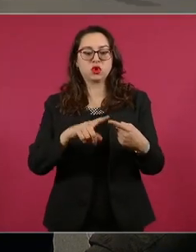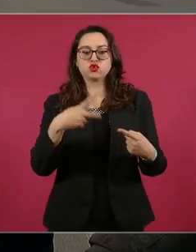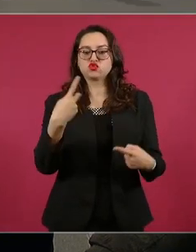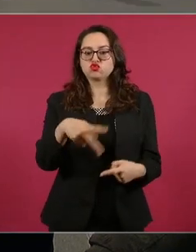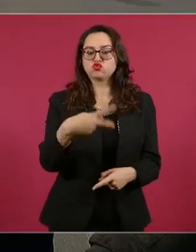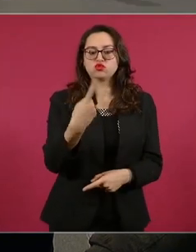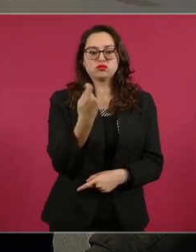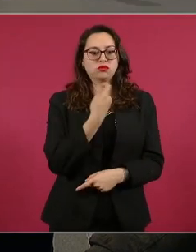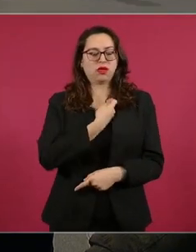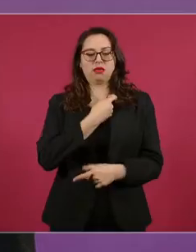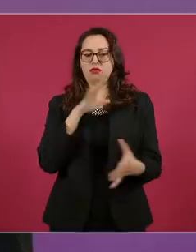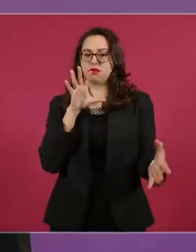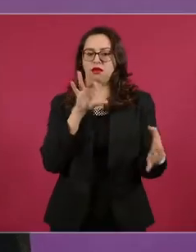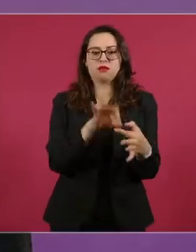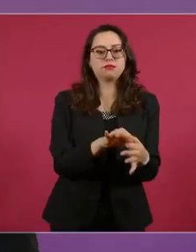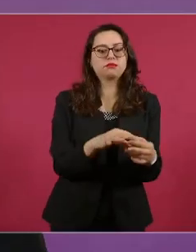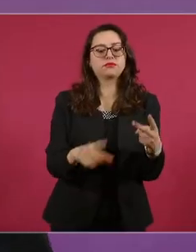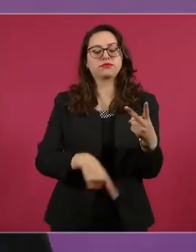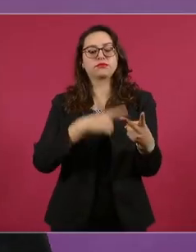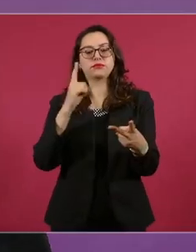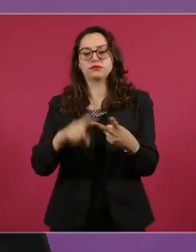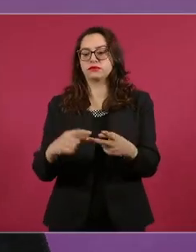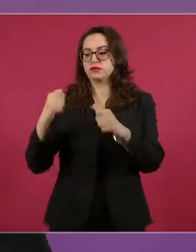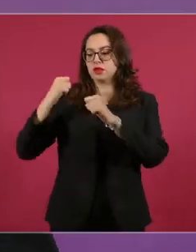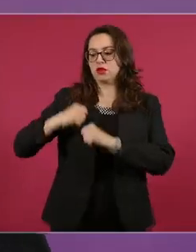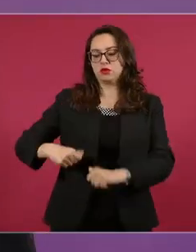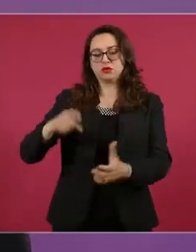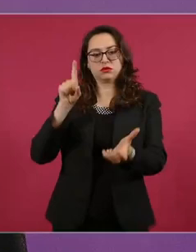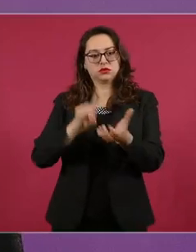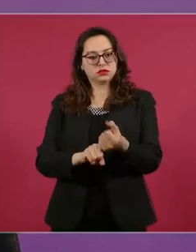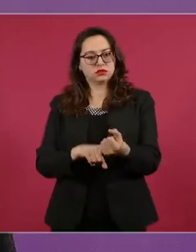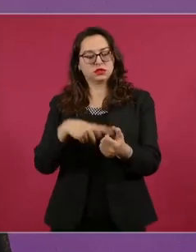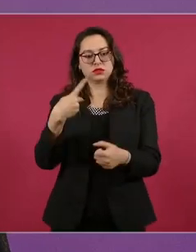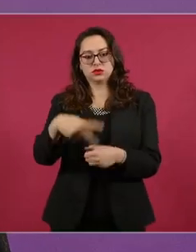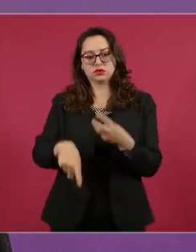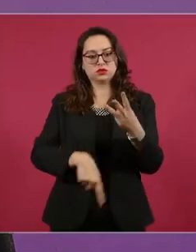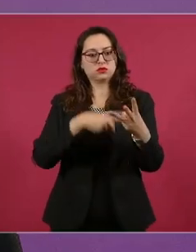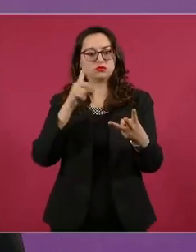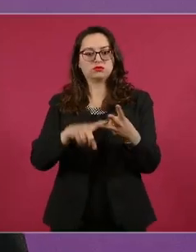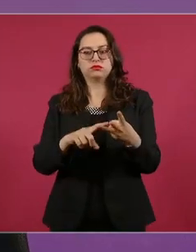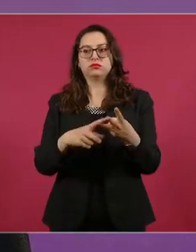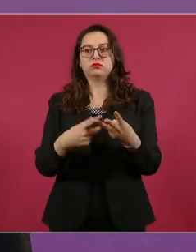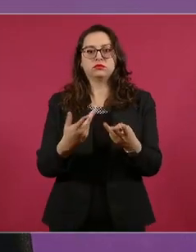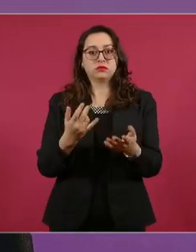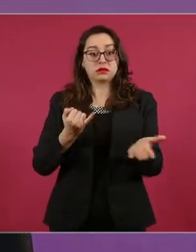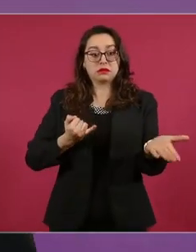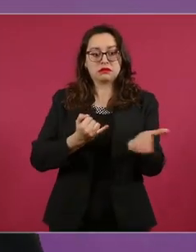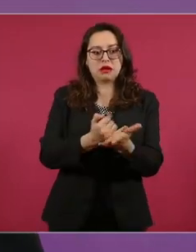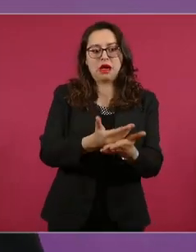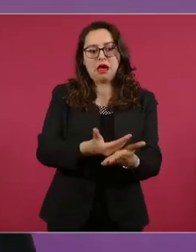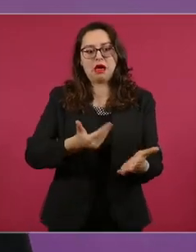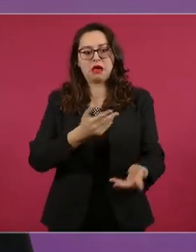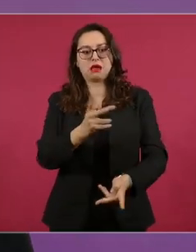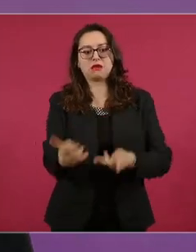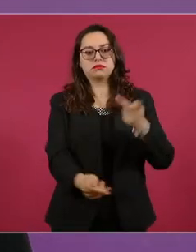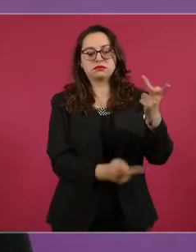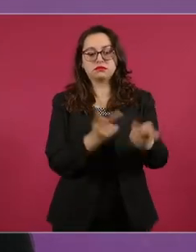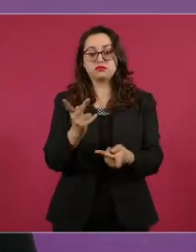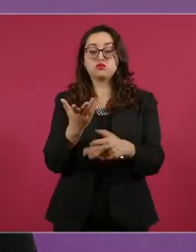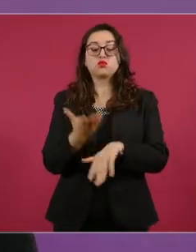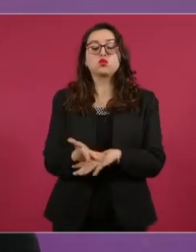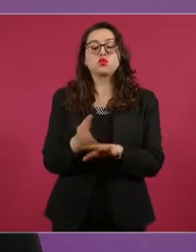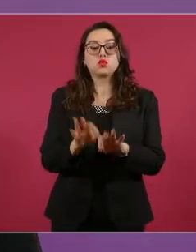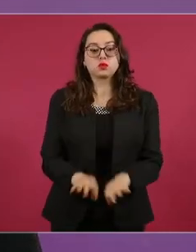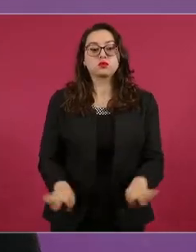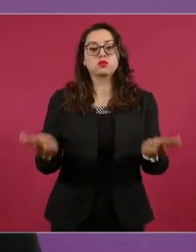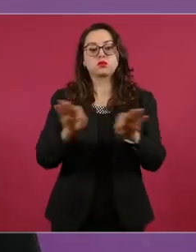determinación, elegir las autoridades, la consulta libre. Entonces, es una reforma fundamental